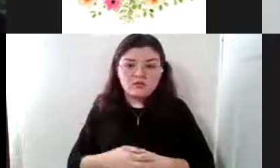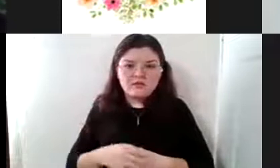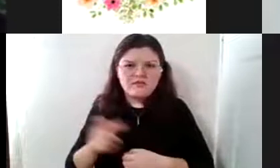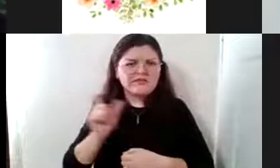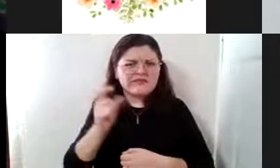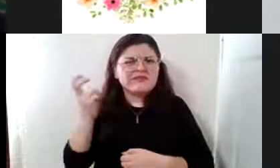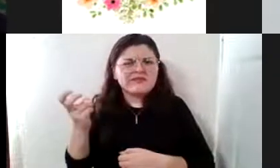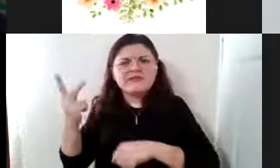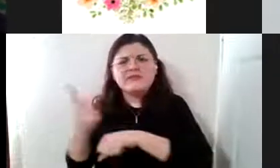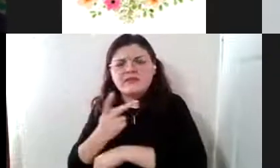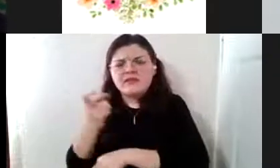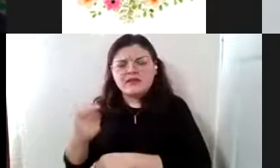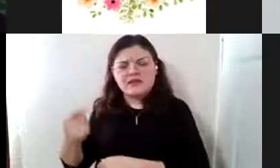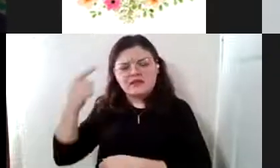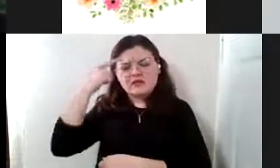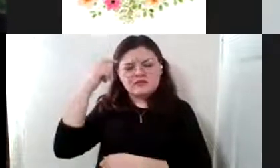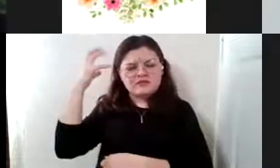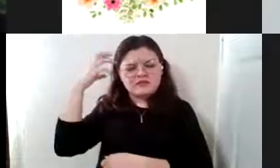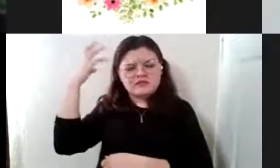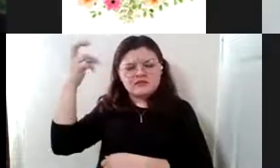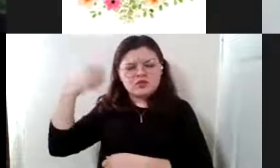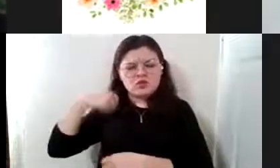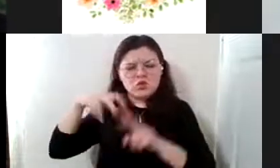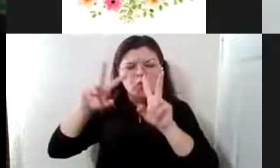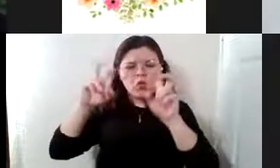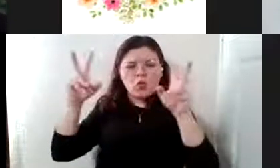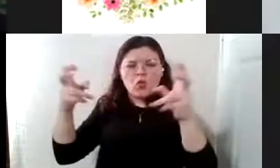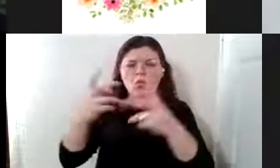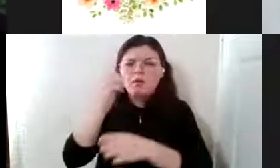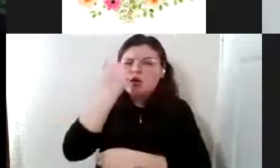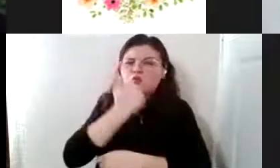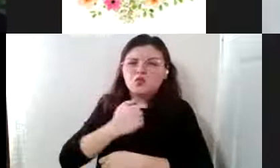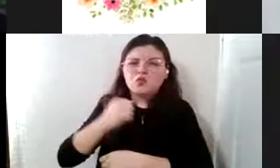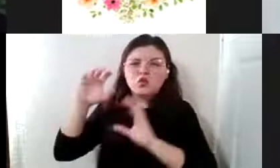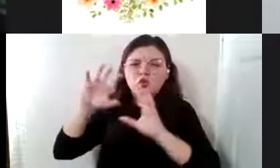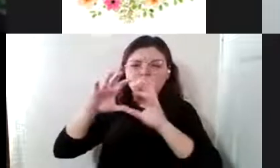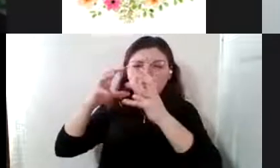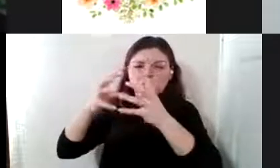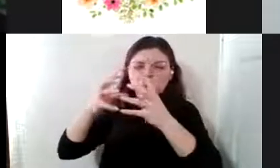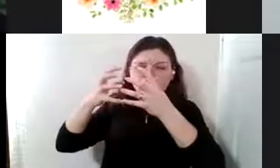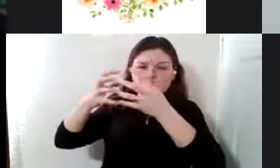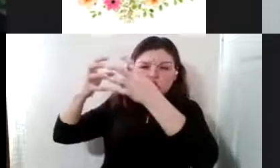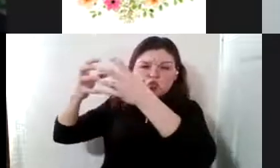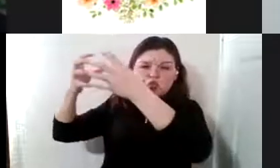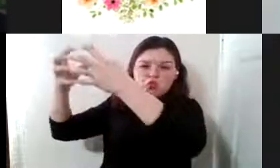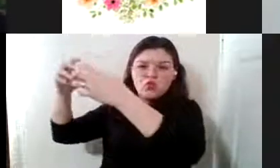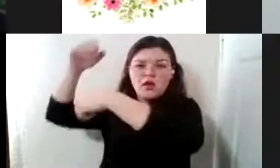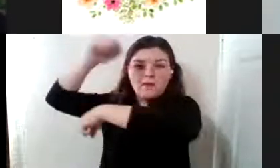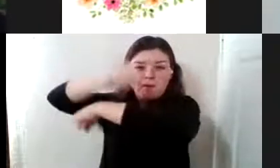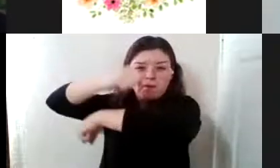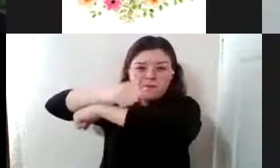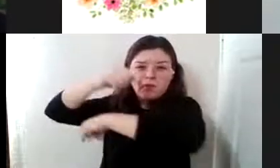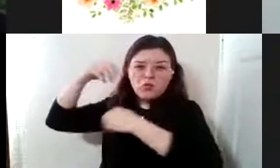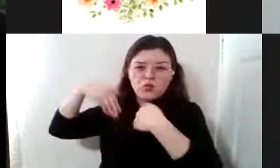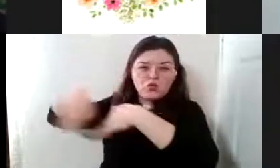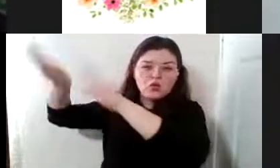se imagina que es una nube de azúcar que escapa por la ventana y vuela. Y vuela sobre el mar, que es